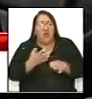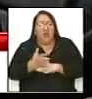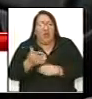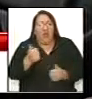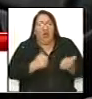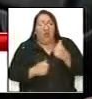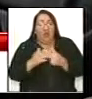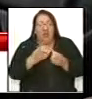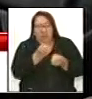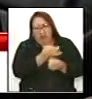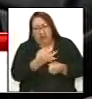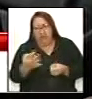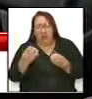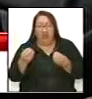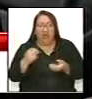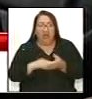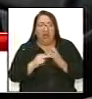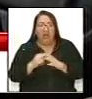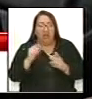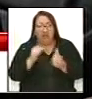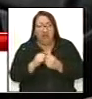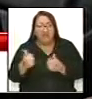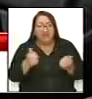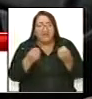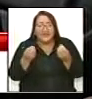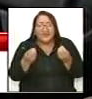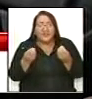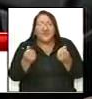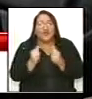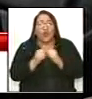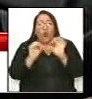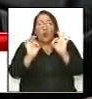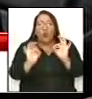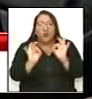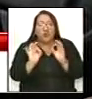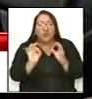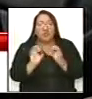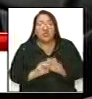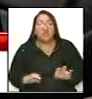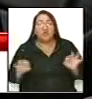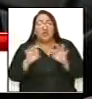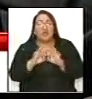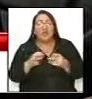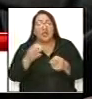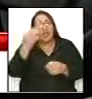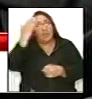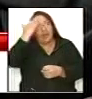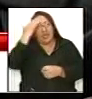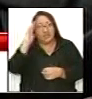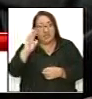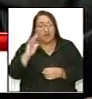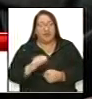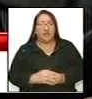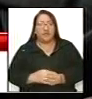su repertorio. Y cómo se va a administrar su repertorio justamente es vital que se tenga en cuenta